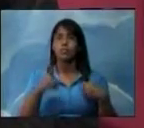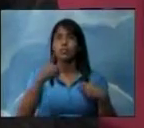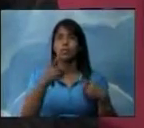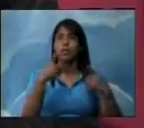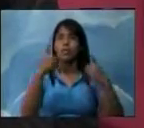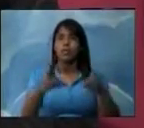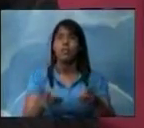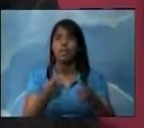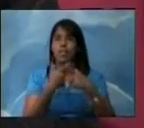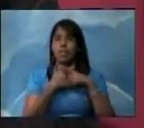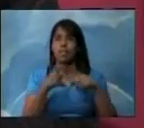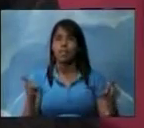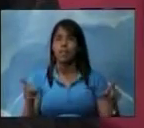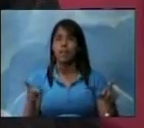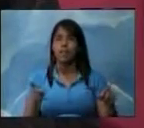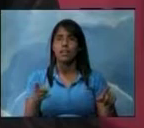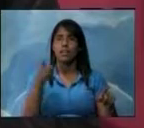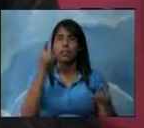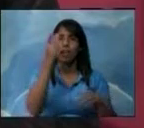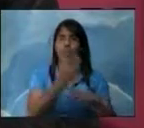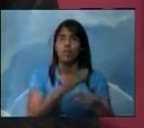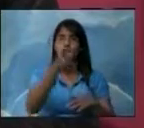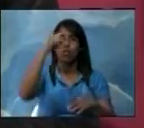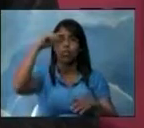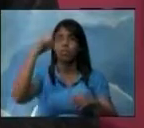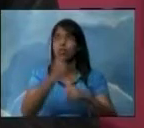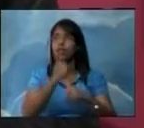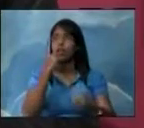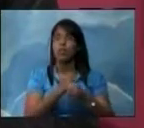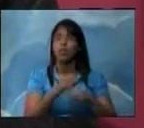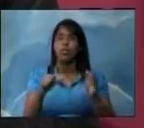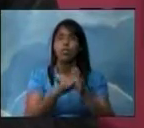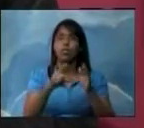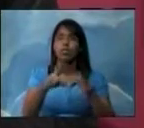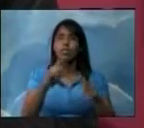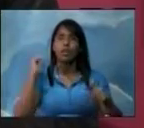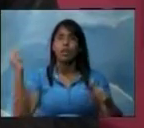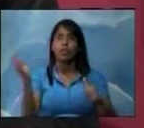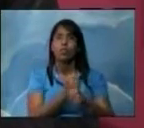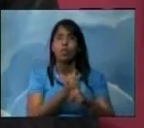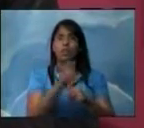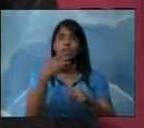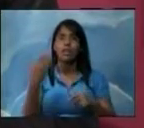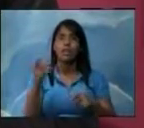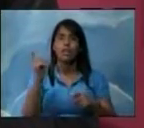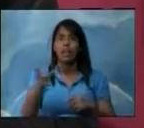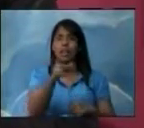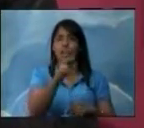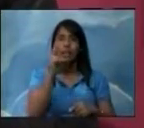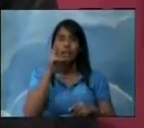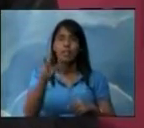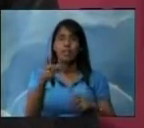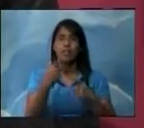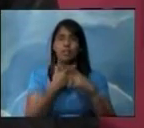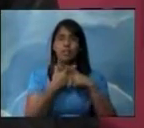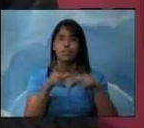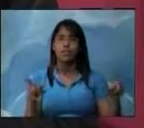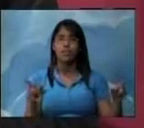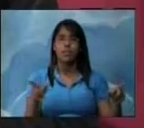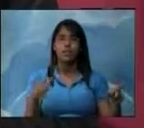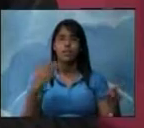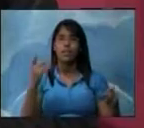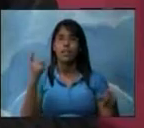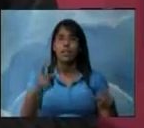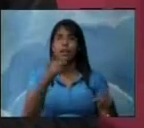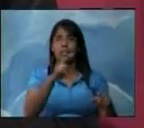debe de marcar la diferencia en su trabajo, donde usted se encuentre, que la gente le vean diferente, que